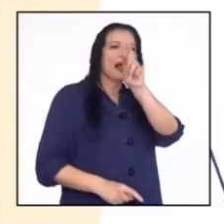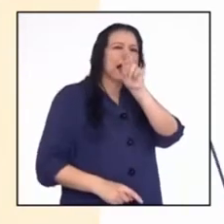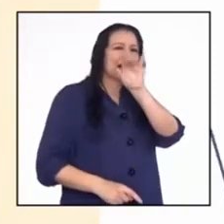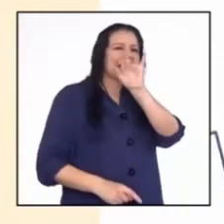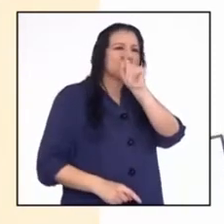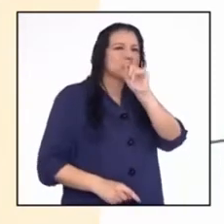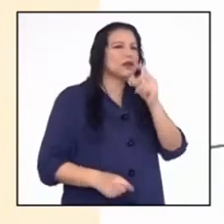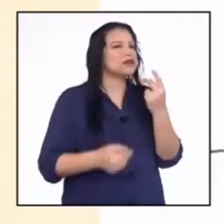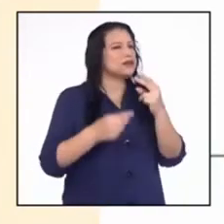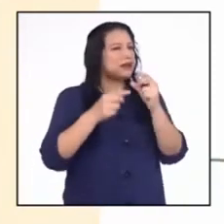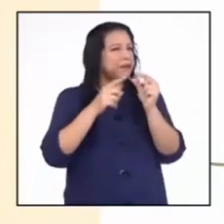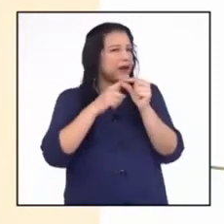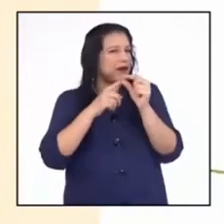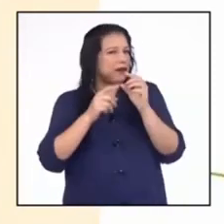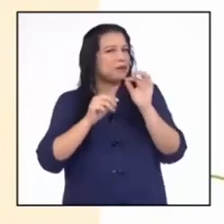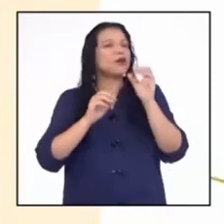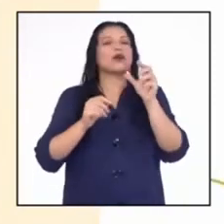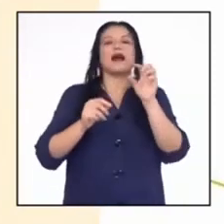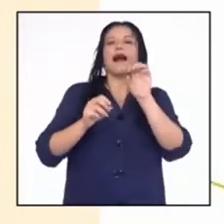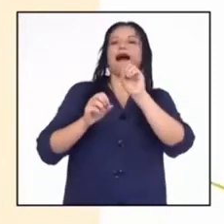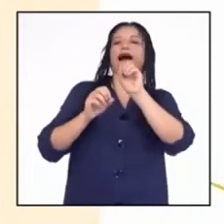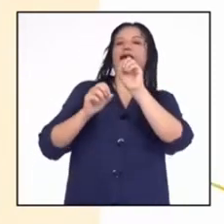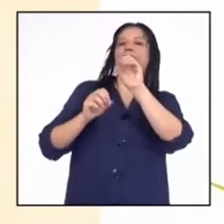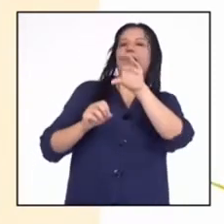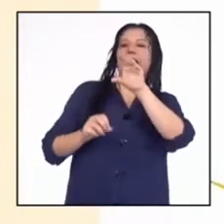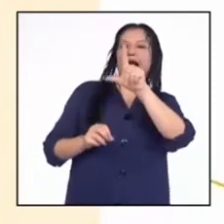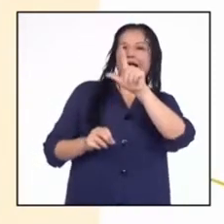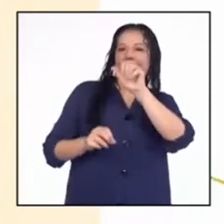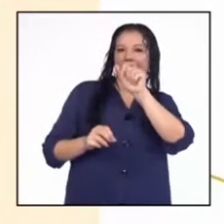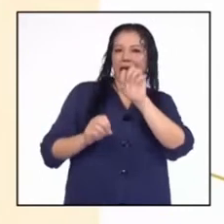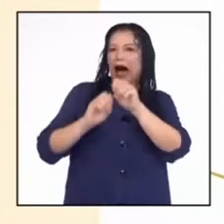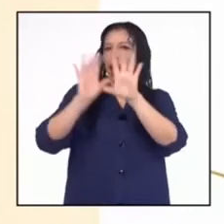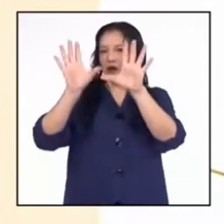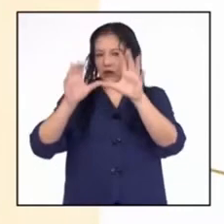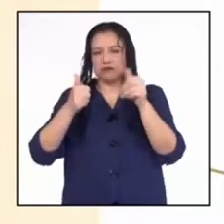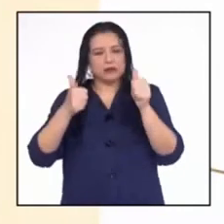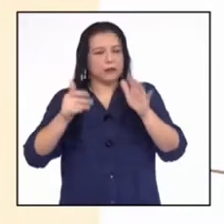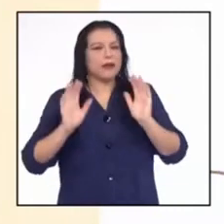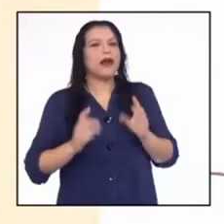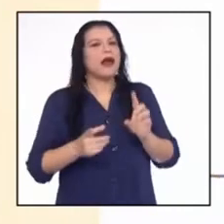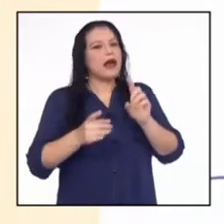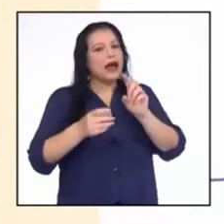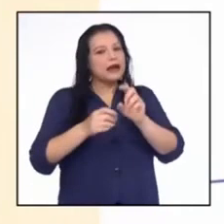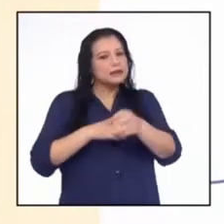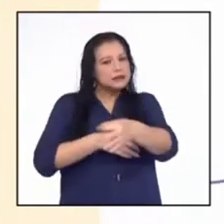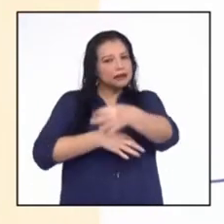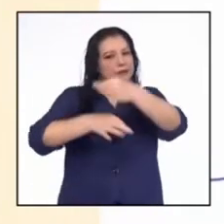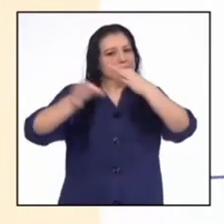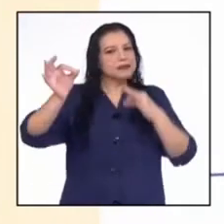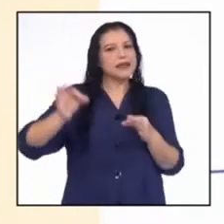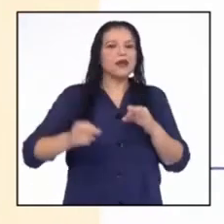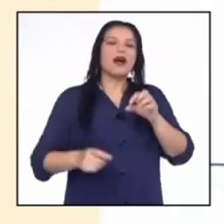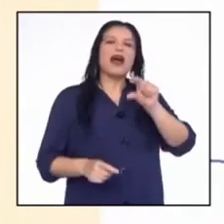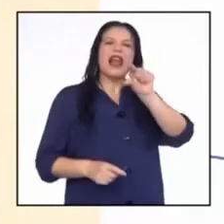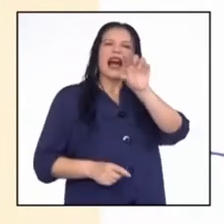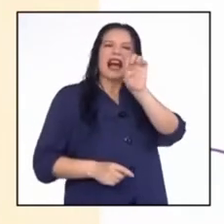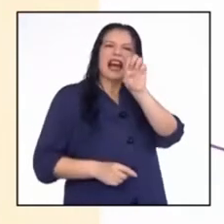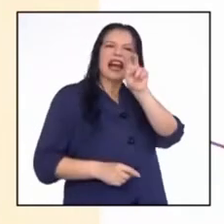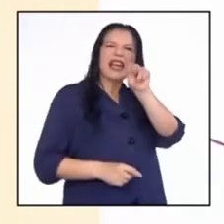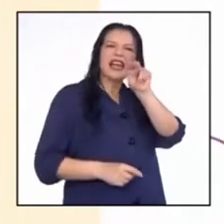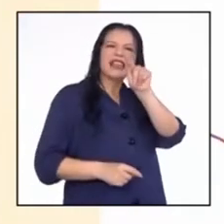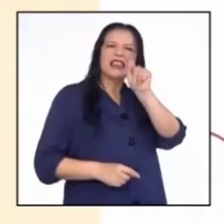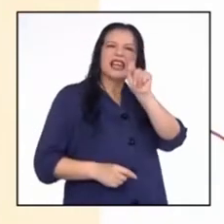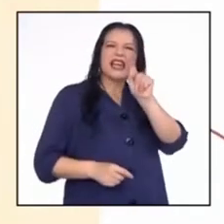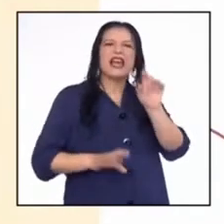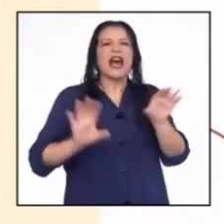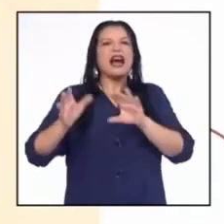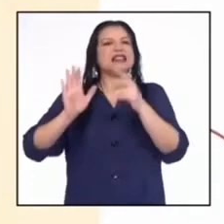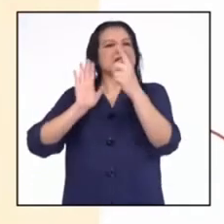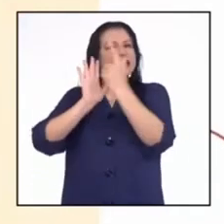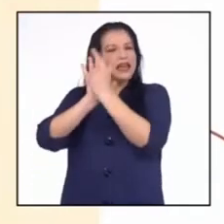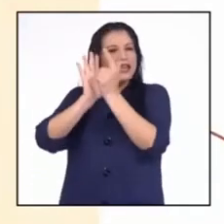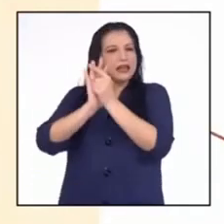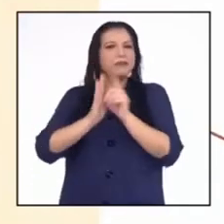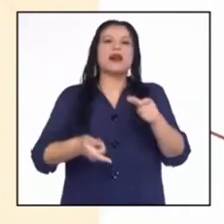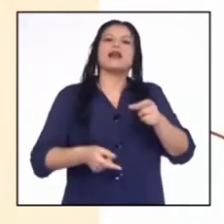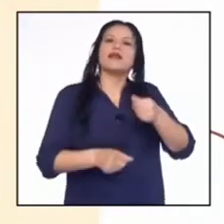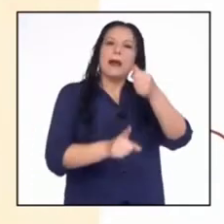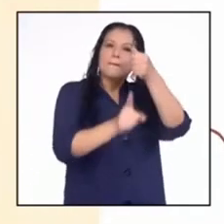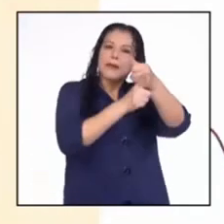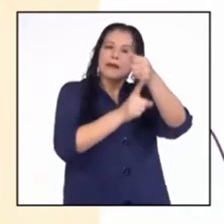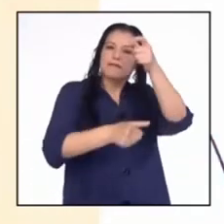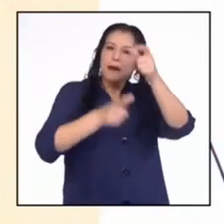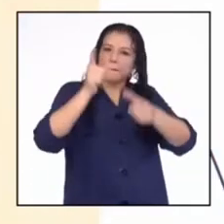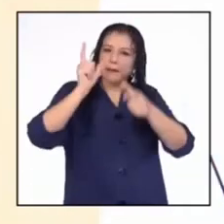un diminutivo, por claro. Por otro lado, has reemplazado la gente que hace sus leyes por las